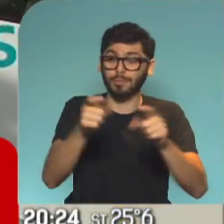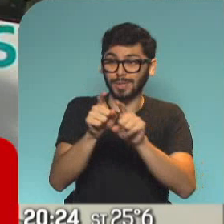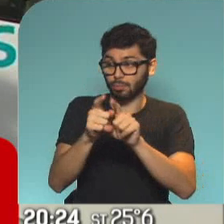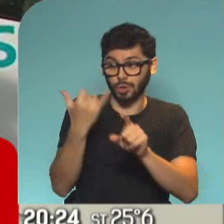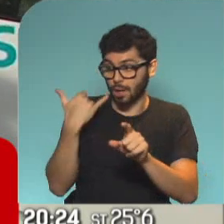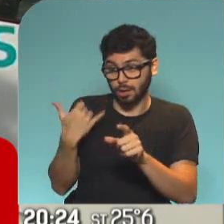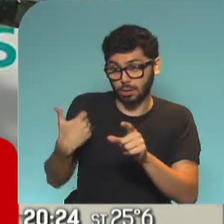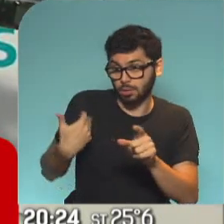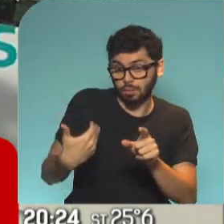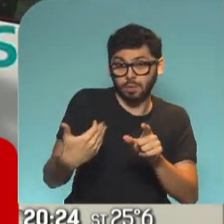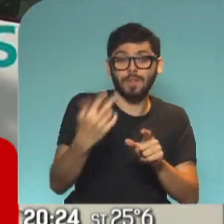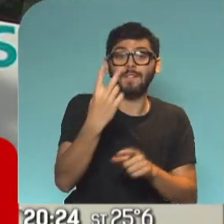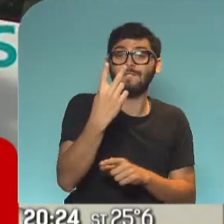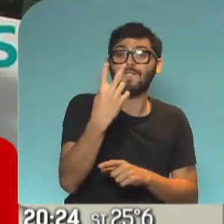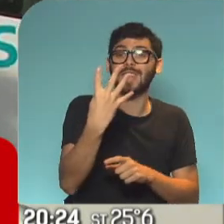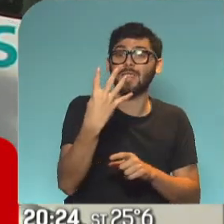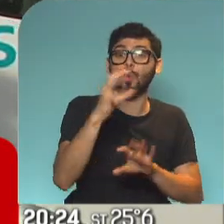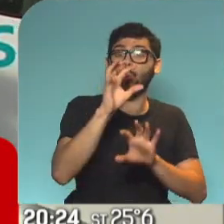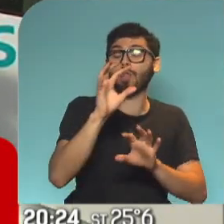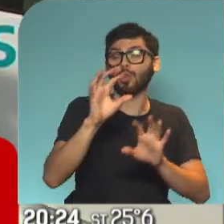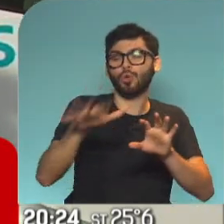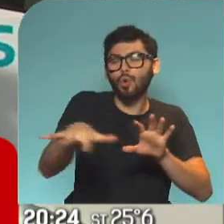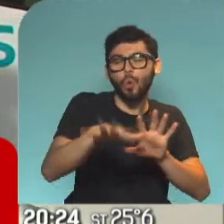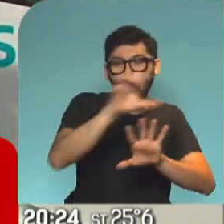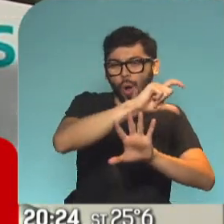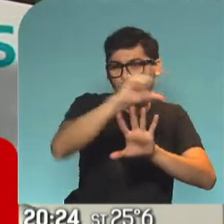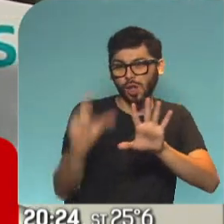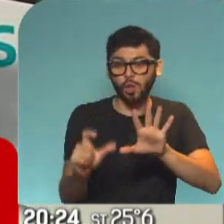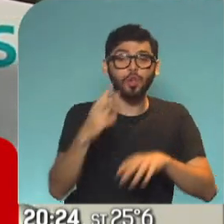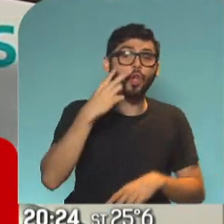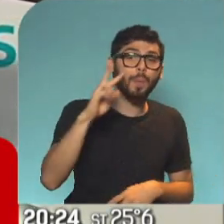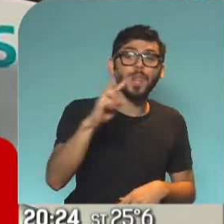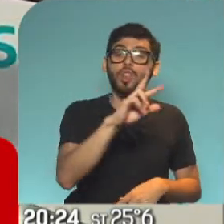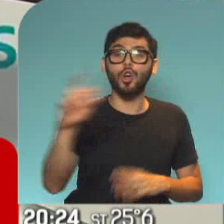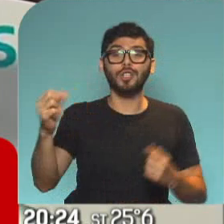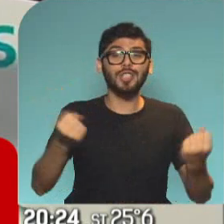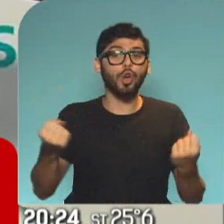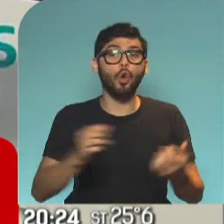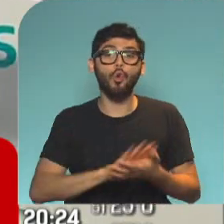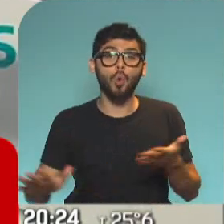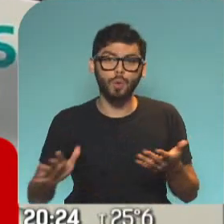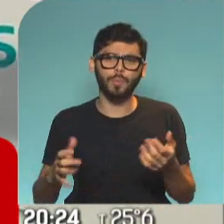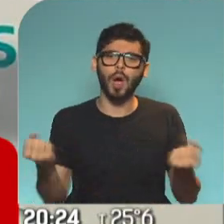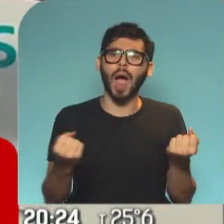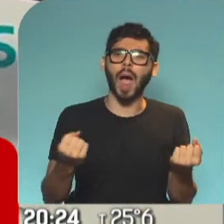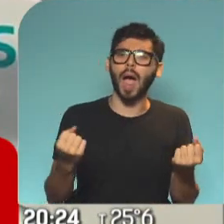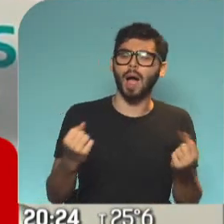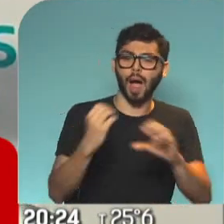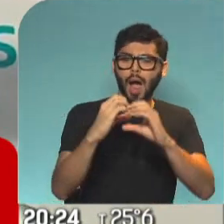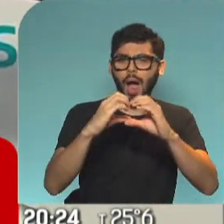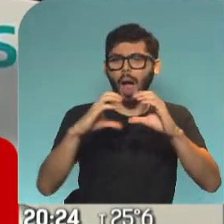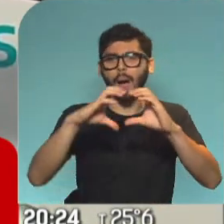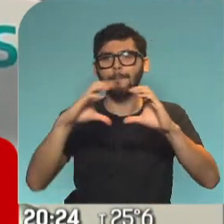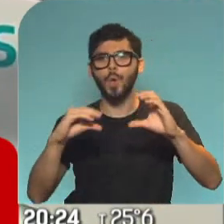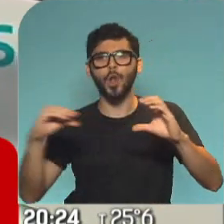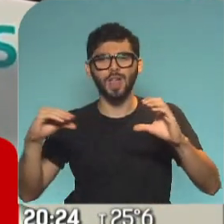parte de los 24 distritos del conurbano bonaerense de 2.200 patrulleros nuevos, camionetas, autos, motos, equipamiento